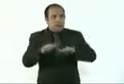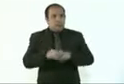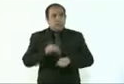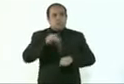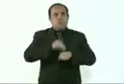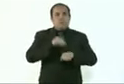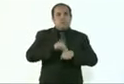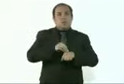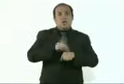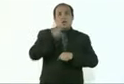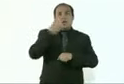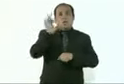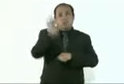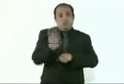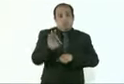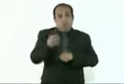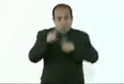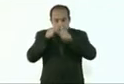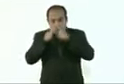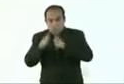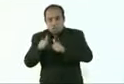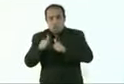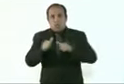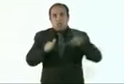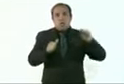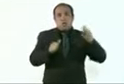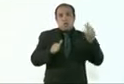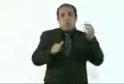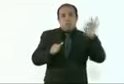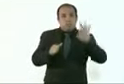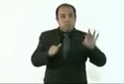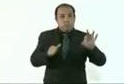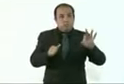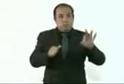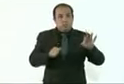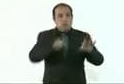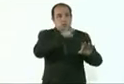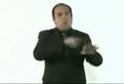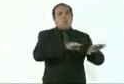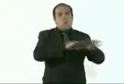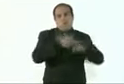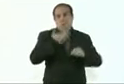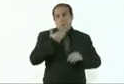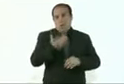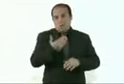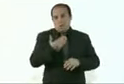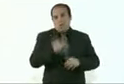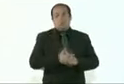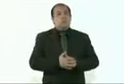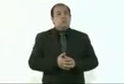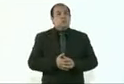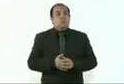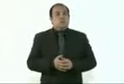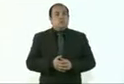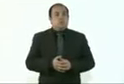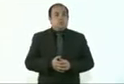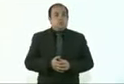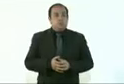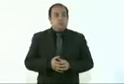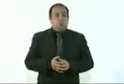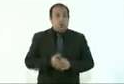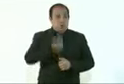al 1%, cuando el 99%, más del 99% está funcionando. Entonces, yo lo que diría